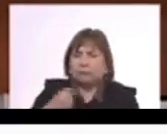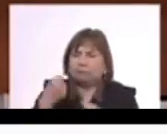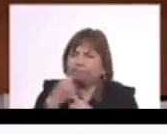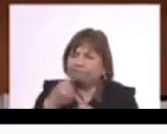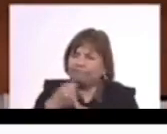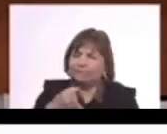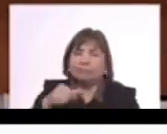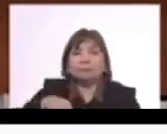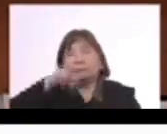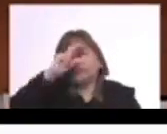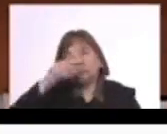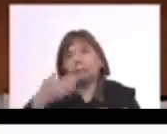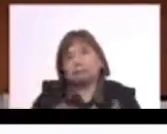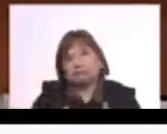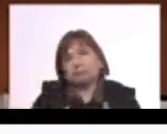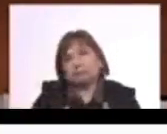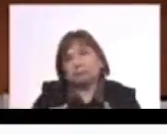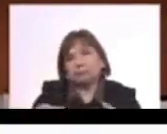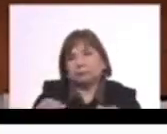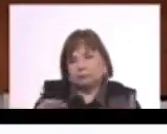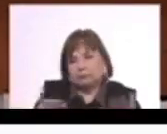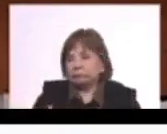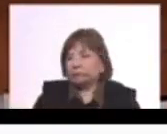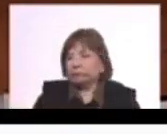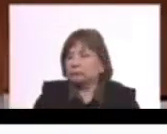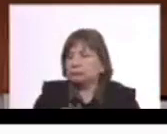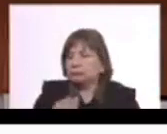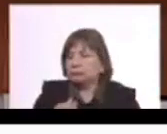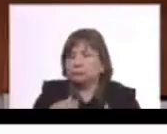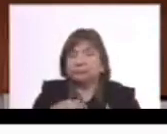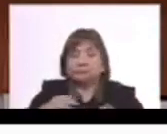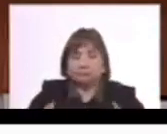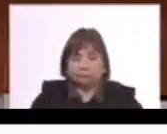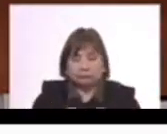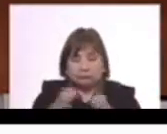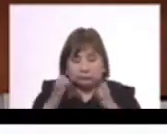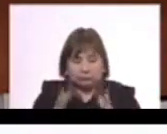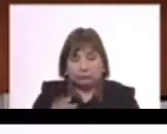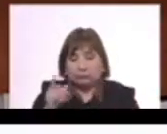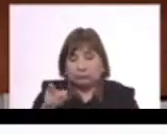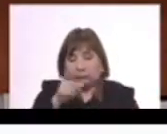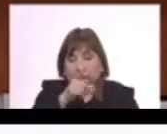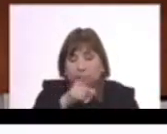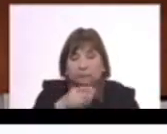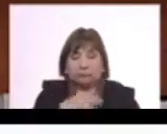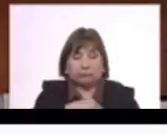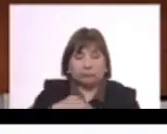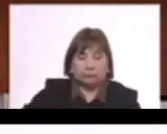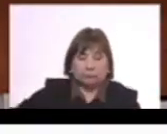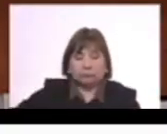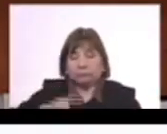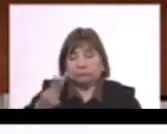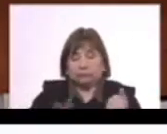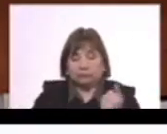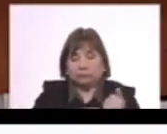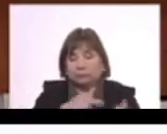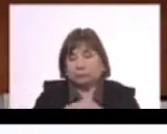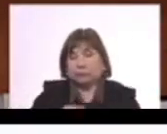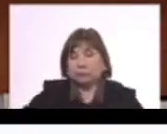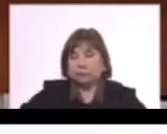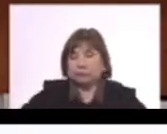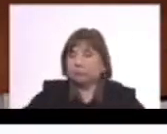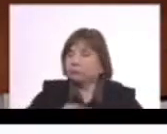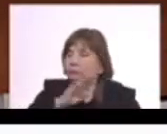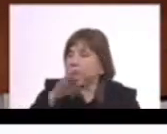tenemos que trabajar en función del país mientras que estemos en un cargo. mientras que seamos congresistas, mientras que ustedes sean ministros, viceministros, etcétera,